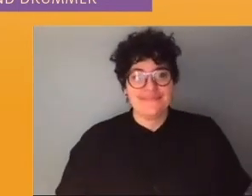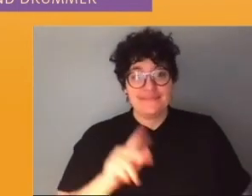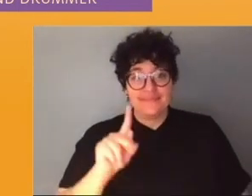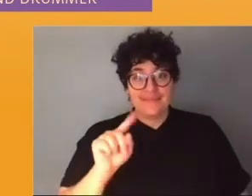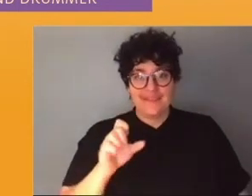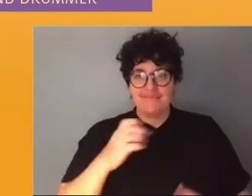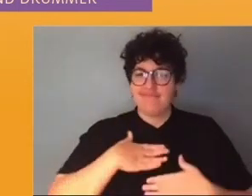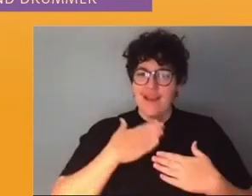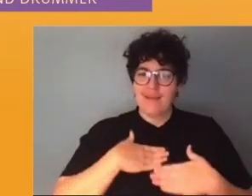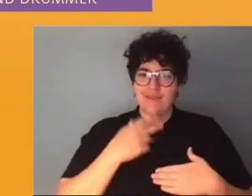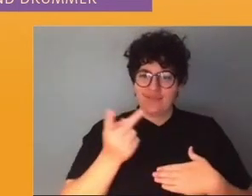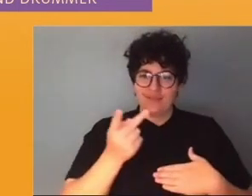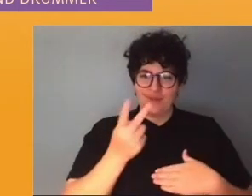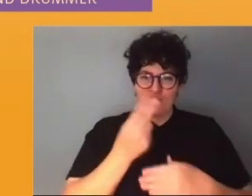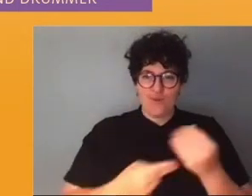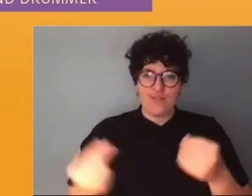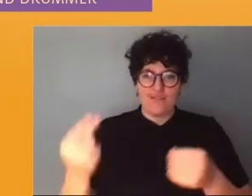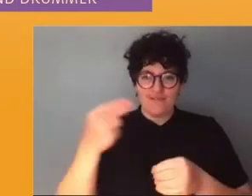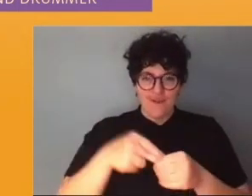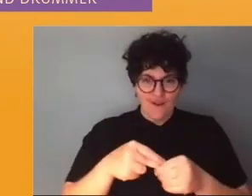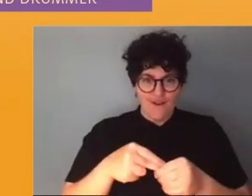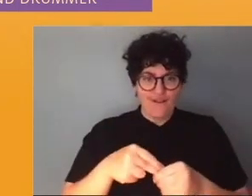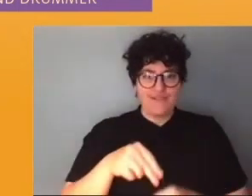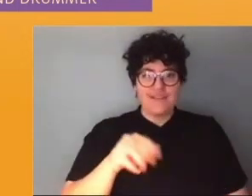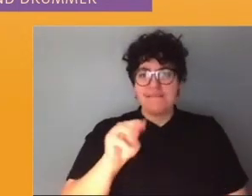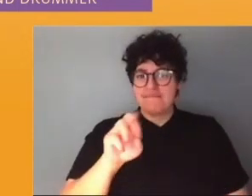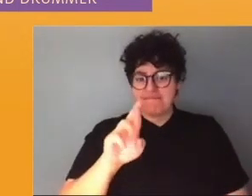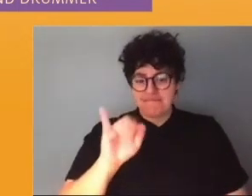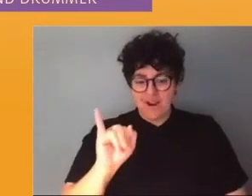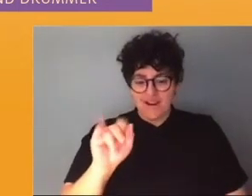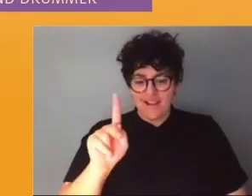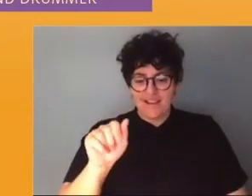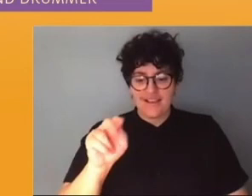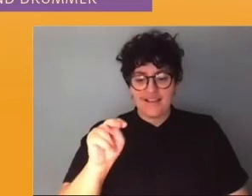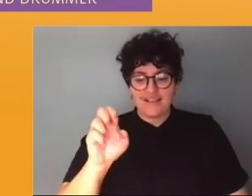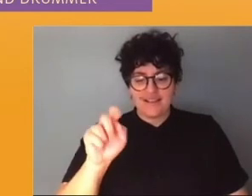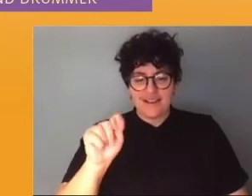Estoy súper honrada de que hayan estado aquí.